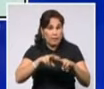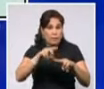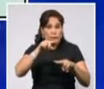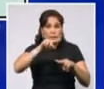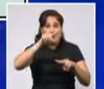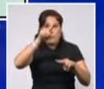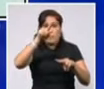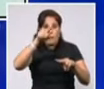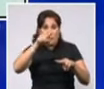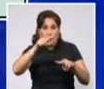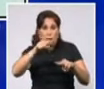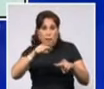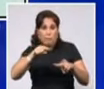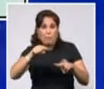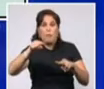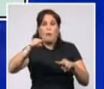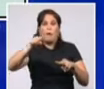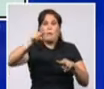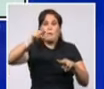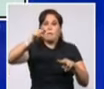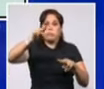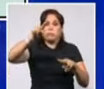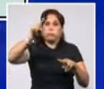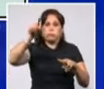tuvo un incremento